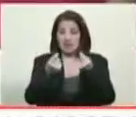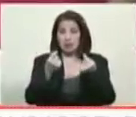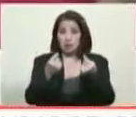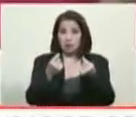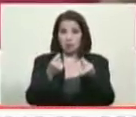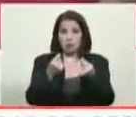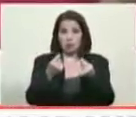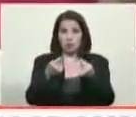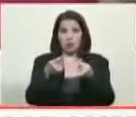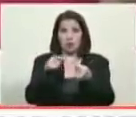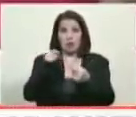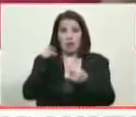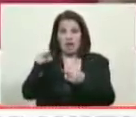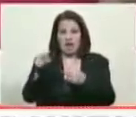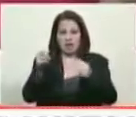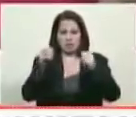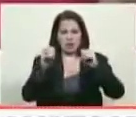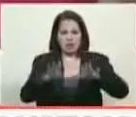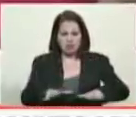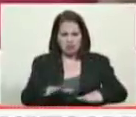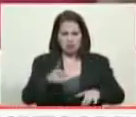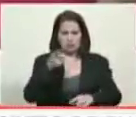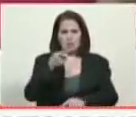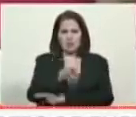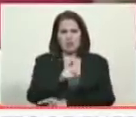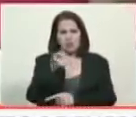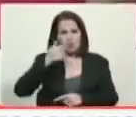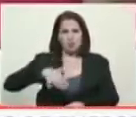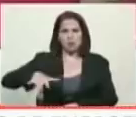circunstancia él renunciará al mandato que le dio el pueblo.